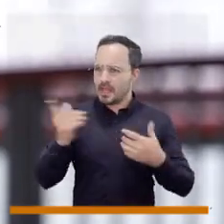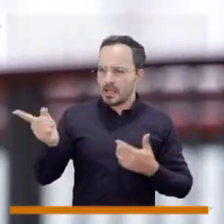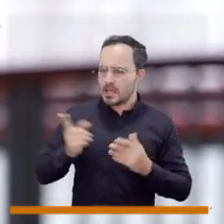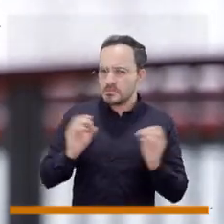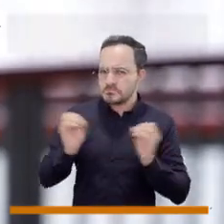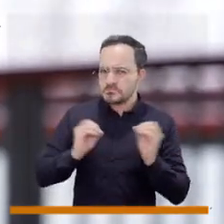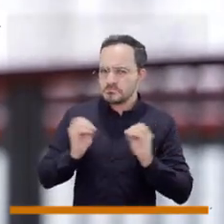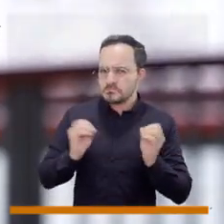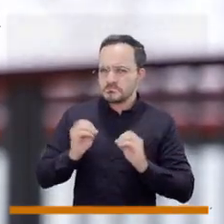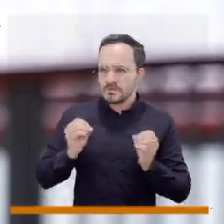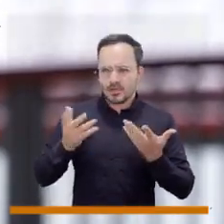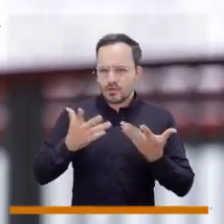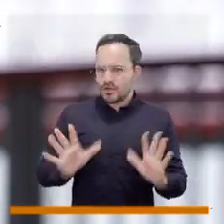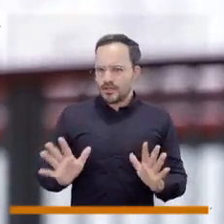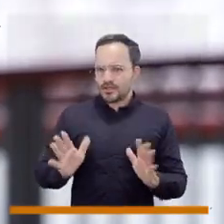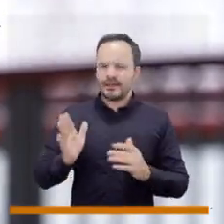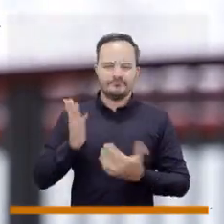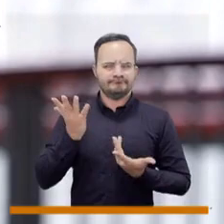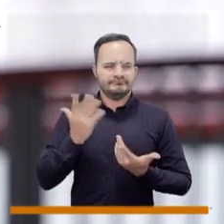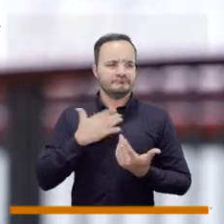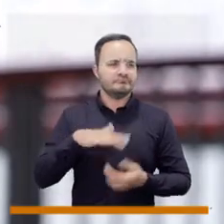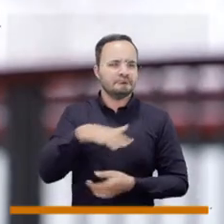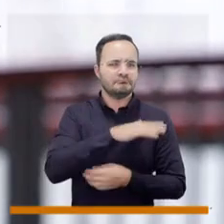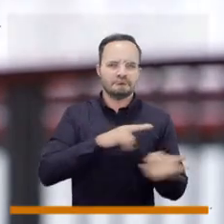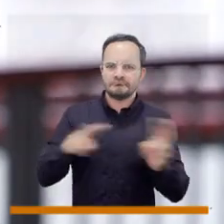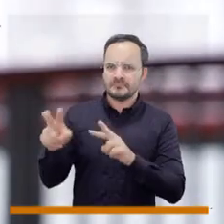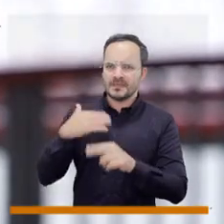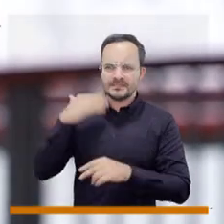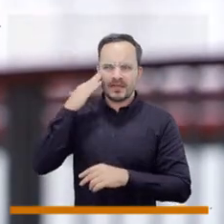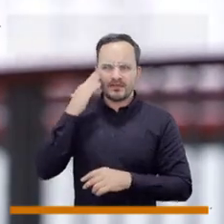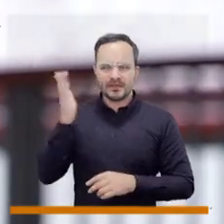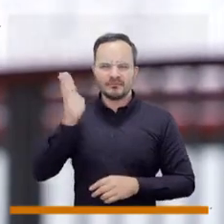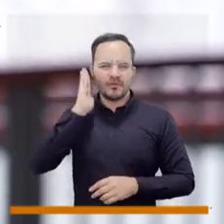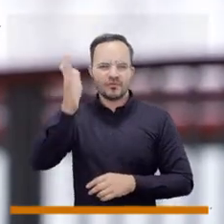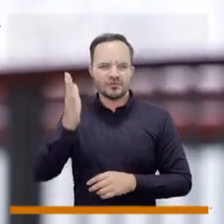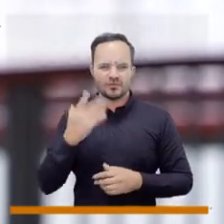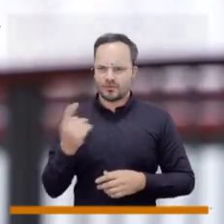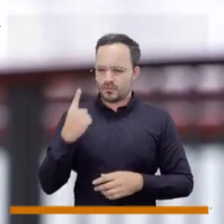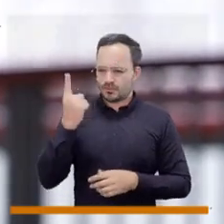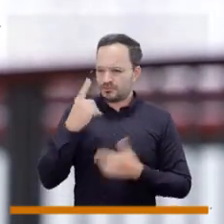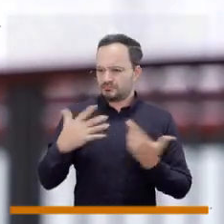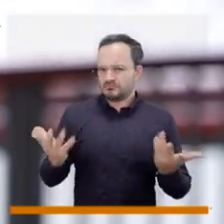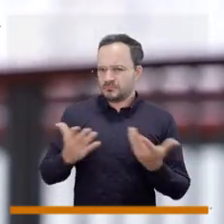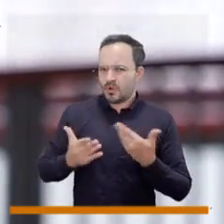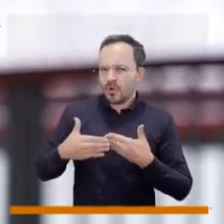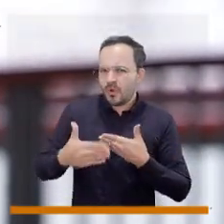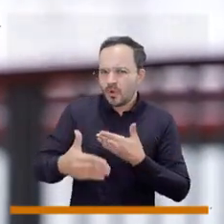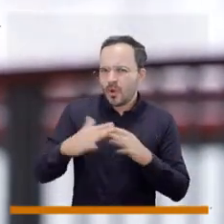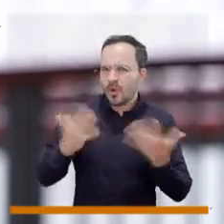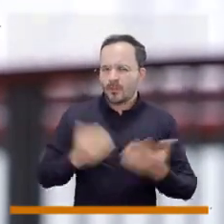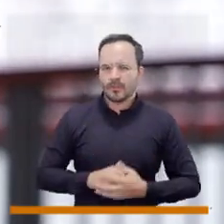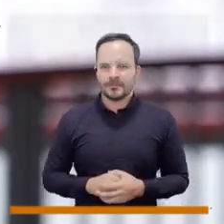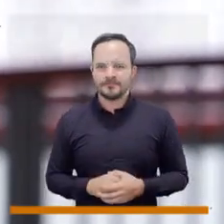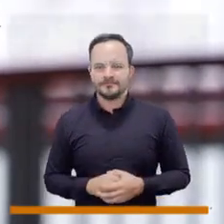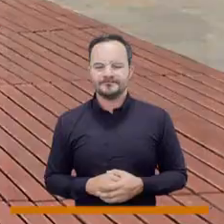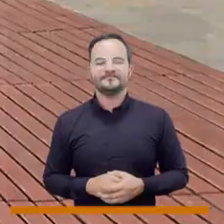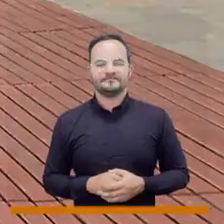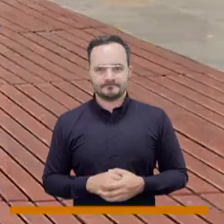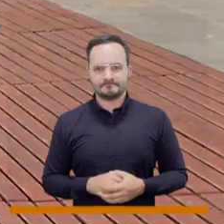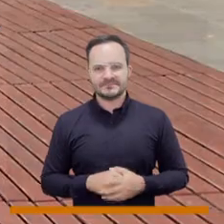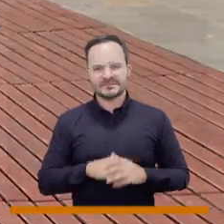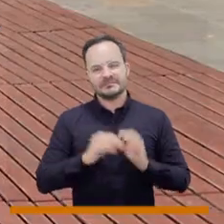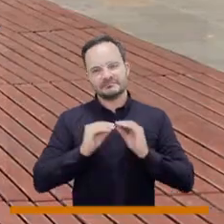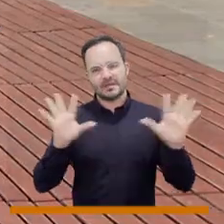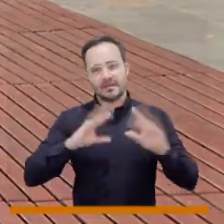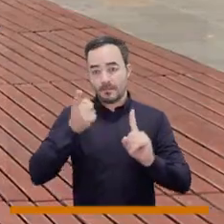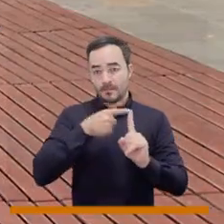televidentes, ¿cuál es su futuro político próximo? ¿Qué va a pasar con todo este trabajo político y social? Bueno,